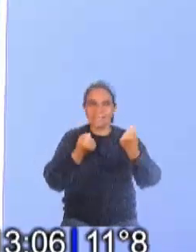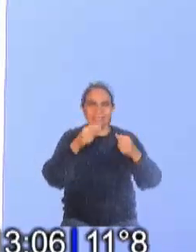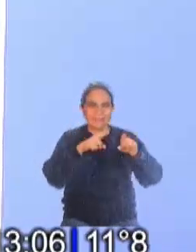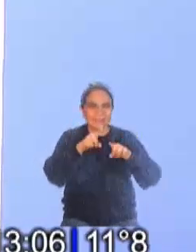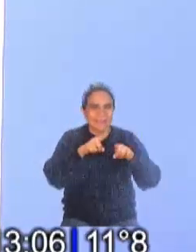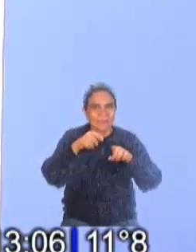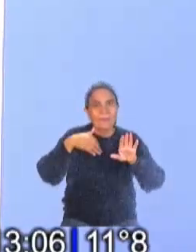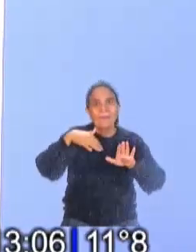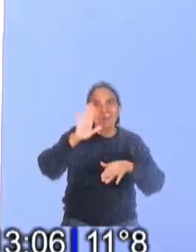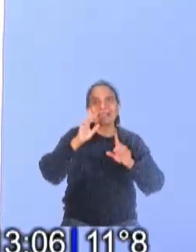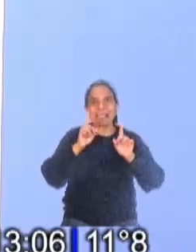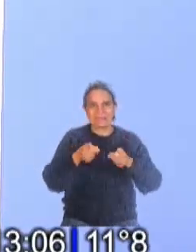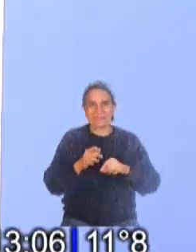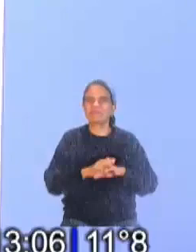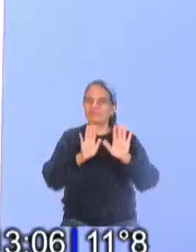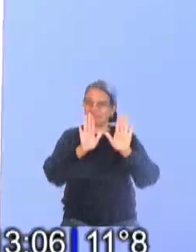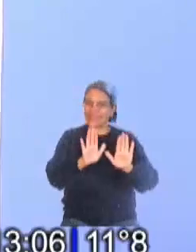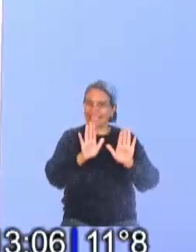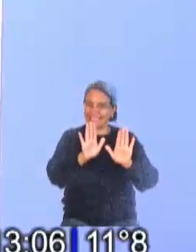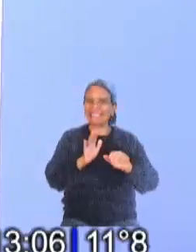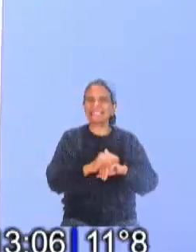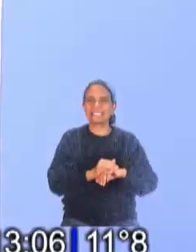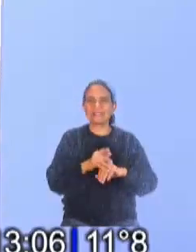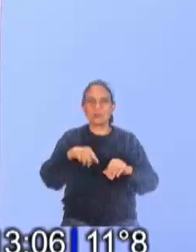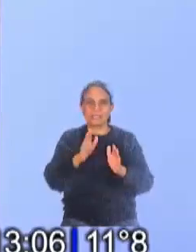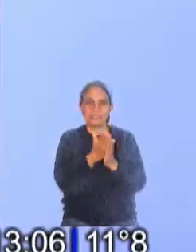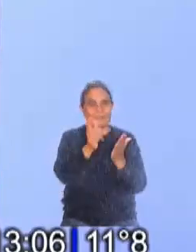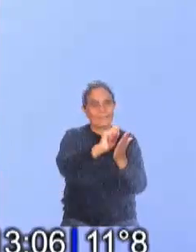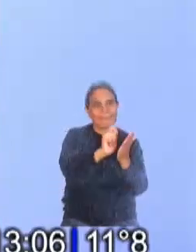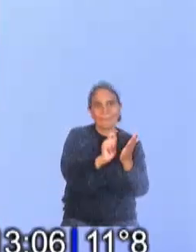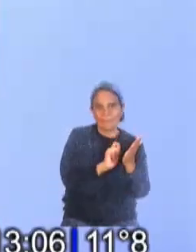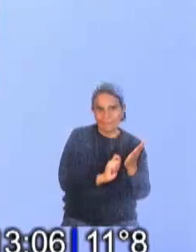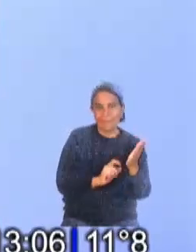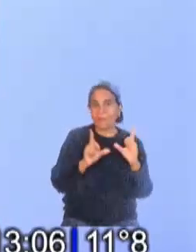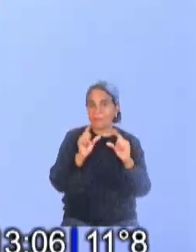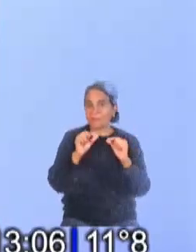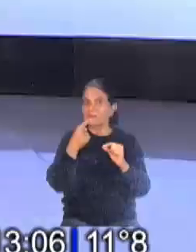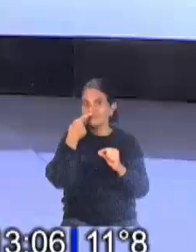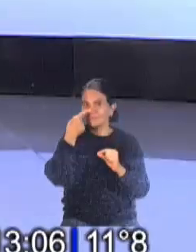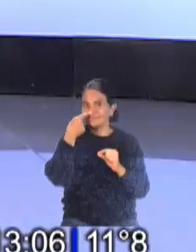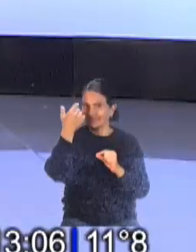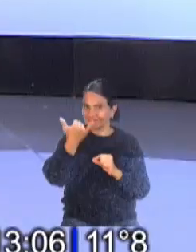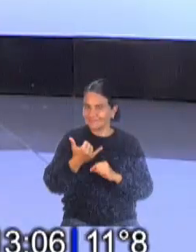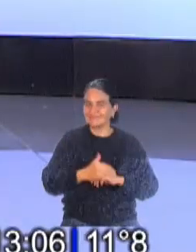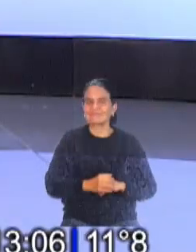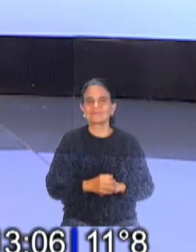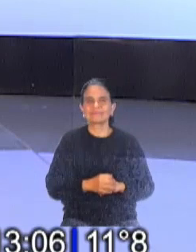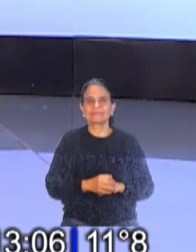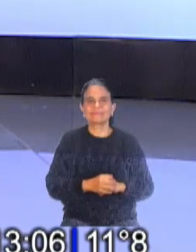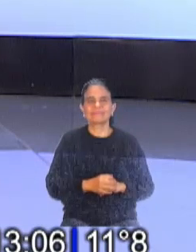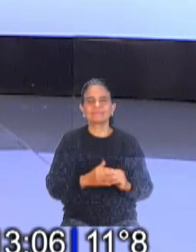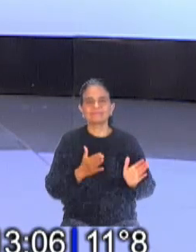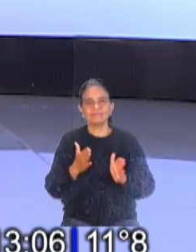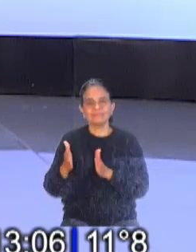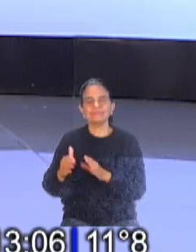viene con todo, que es ahí con nosotros y tenga el anotador cerca, porque hay fechas muy, muy interesantes. Perfecto, y de una,